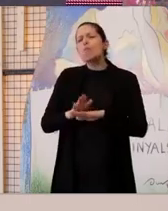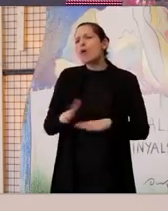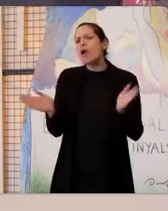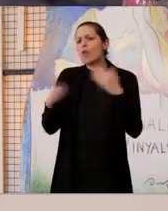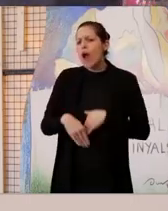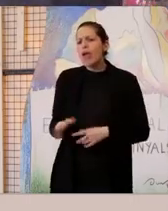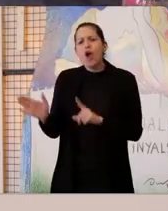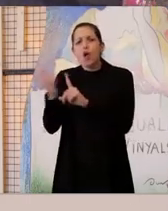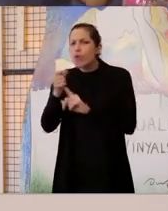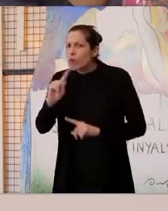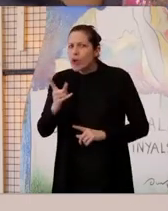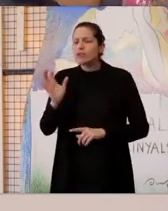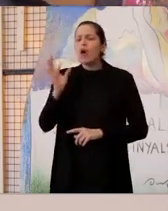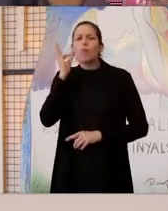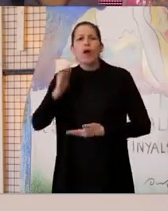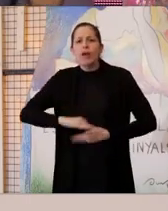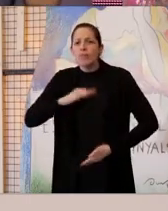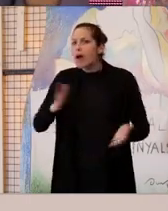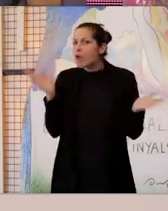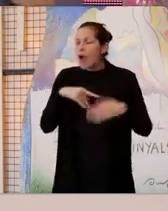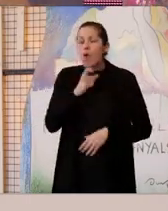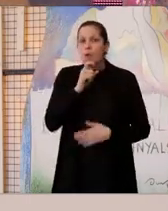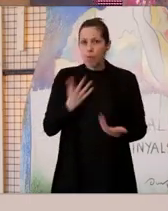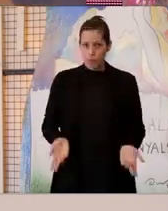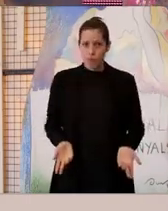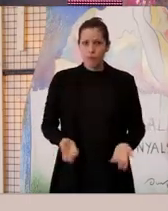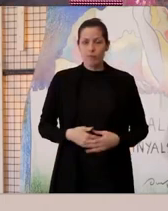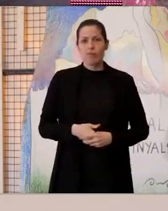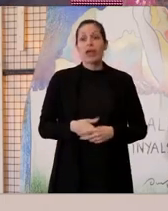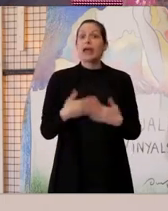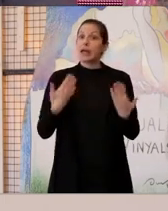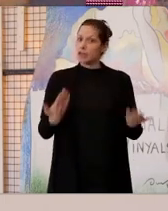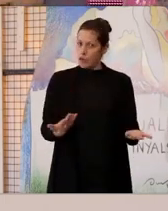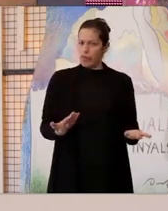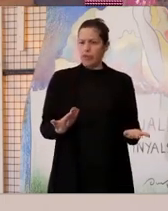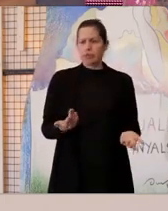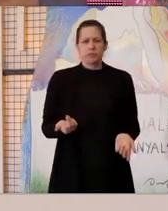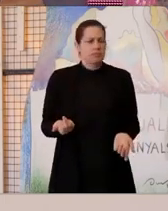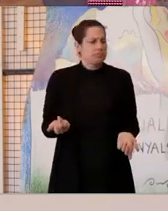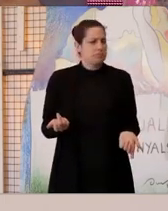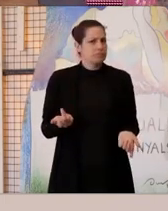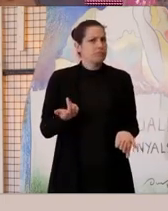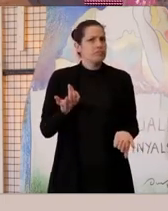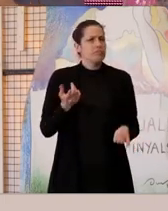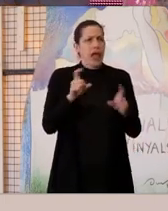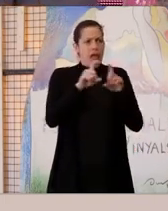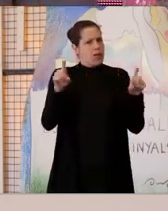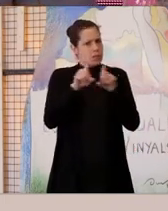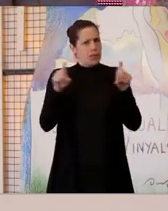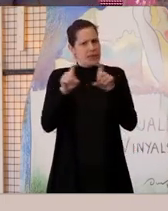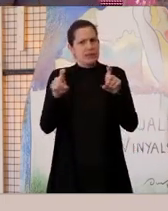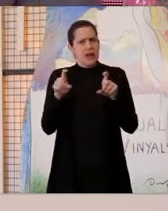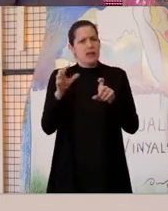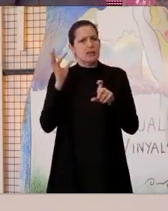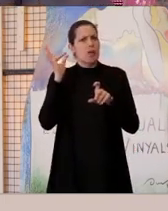capaces Y entonces es verdad que poner mujeres a Japón se resisten las empresas como se